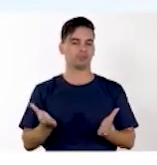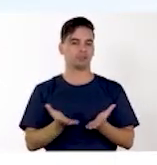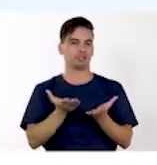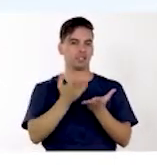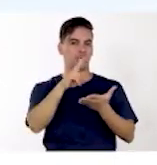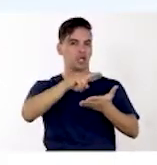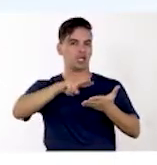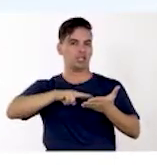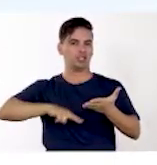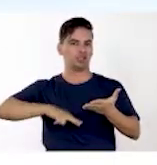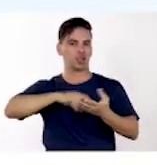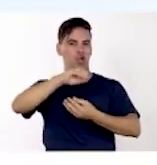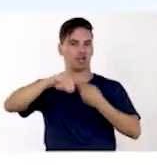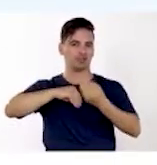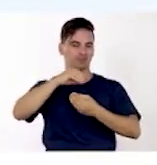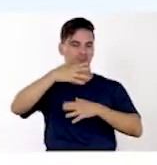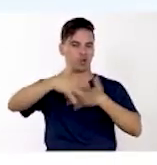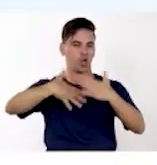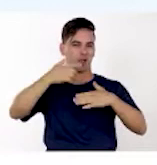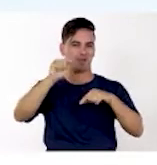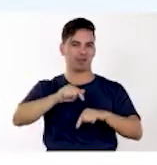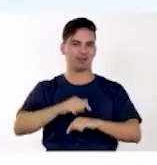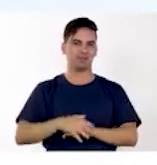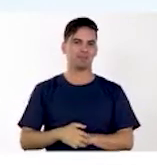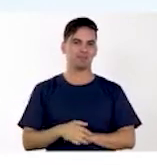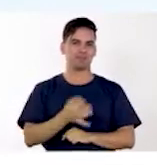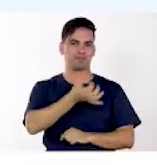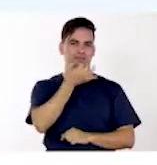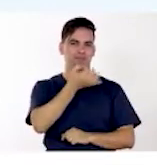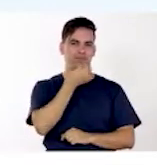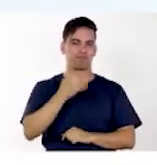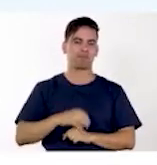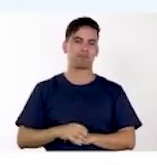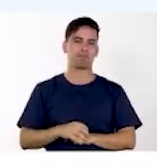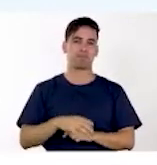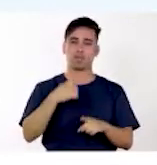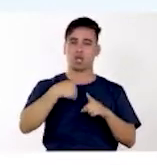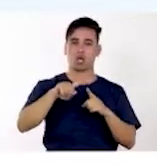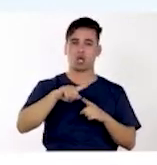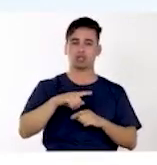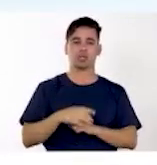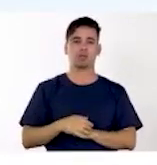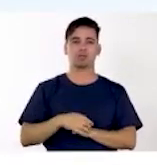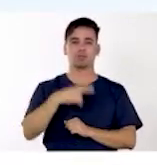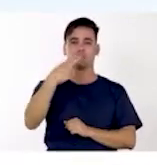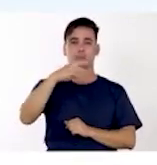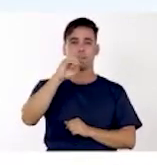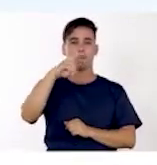esta tragedia. La Poncia, 60 años, esa Poncia